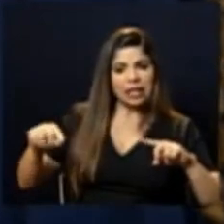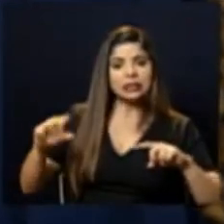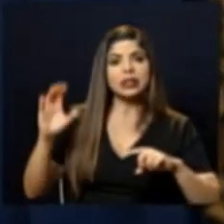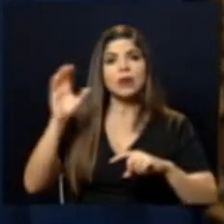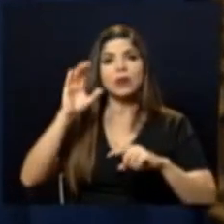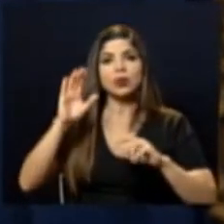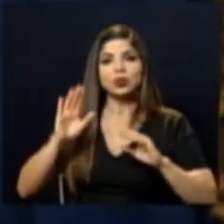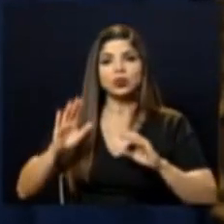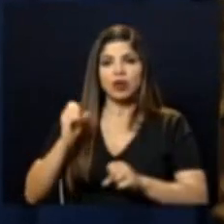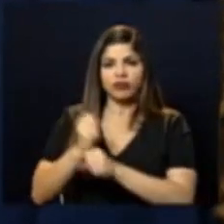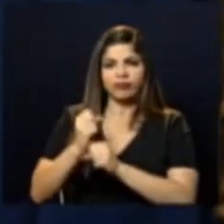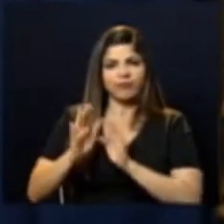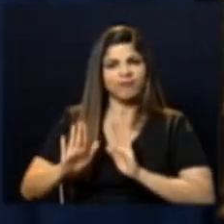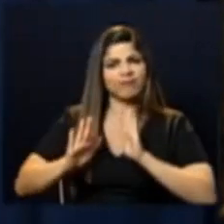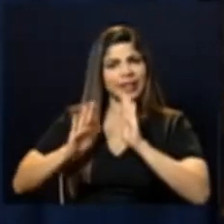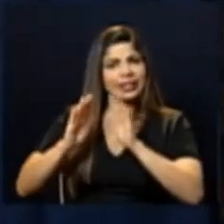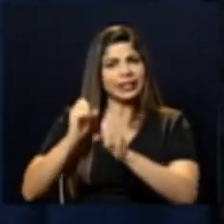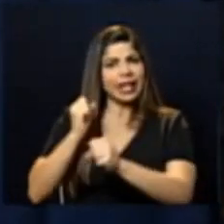excelencia operativa.